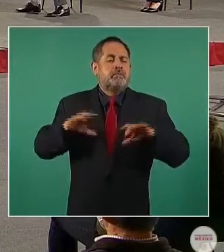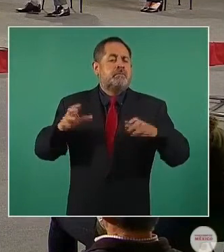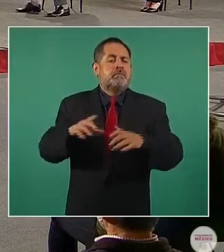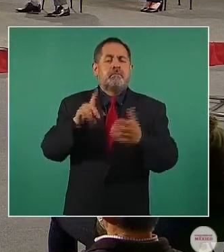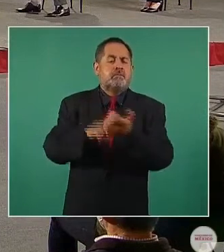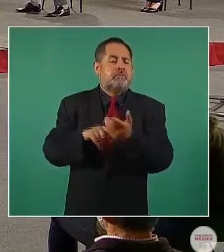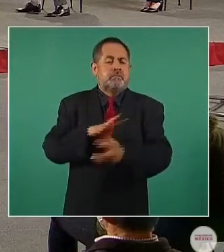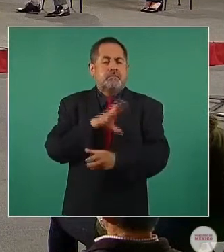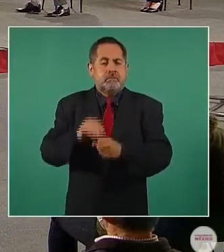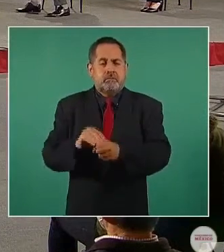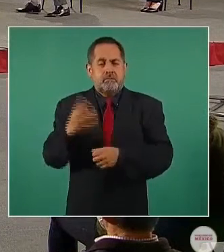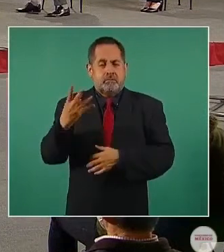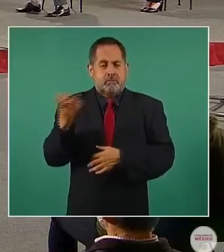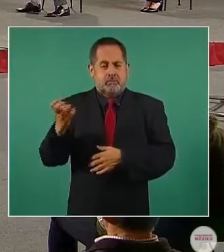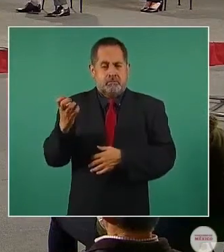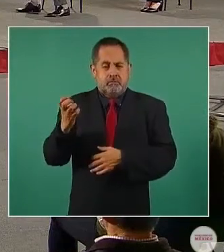de